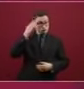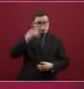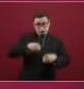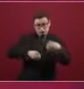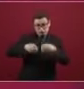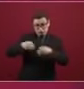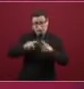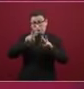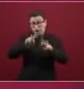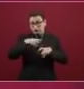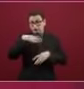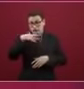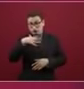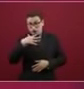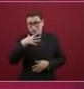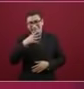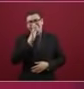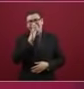Jorge,